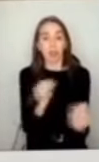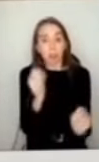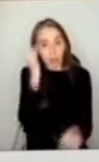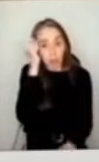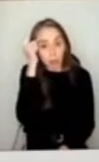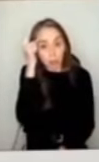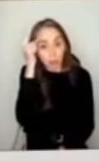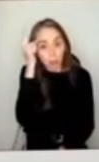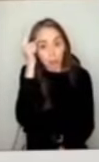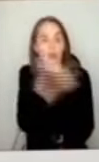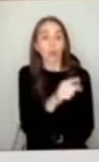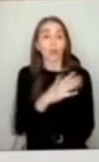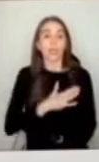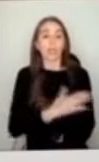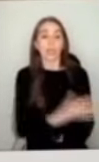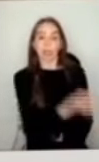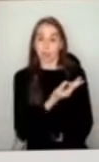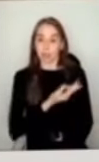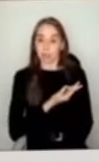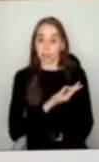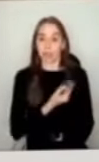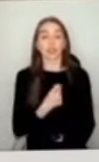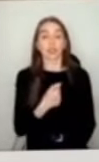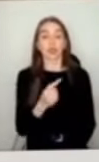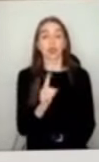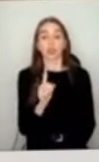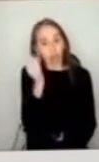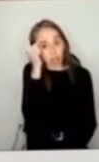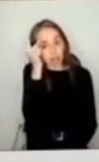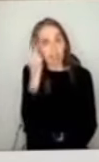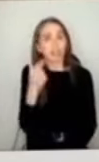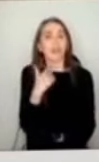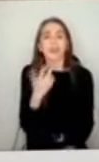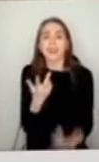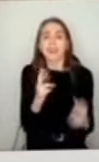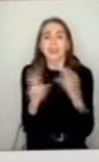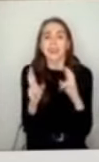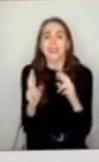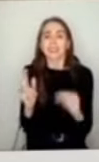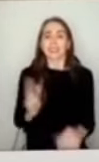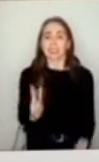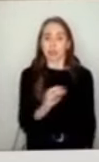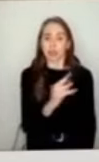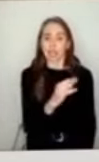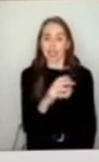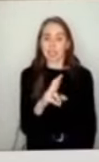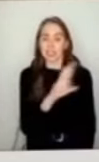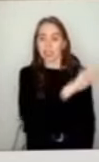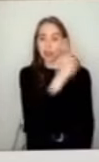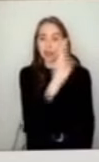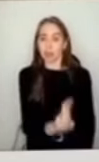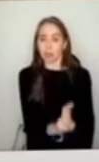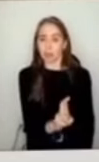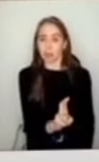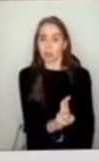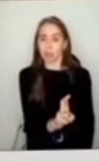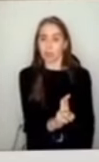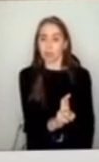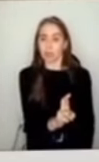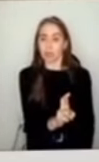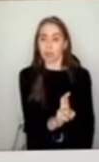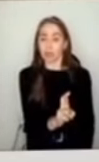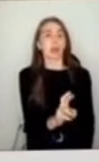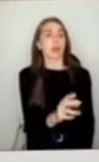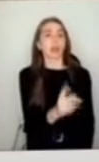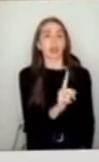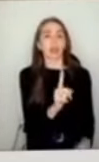usted quiere decir, pero no entiendo qué tiene que ver el señor canciller de una república que no... que no está sujeta al